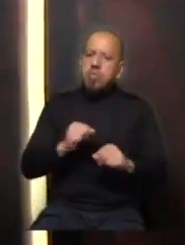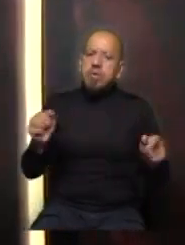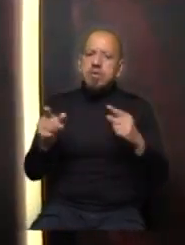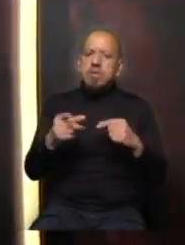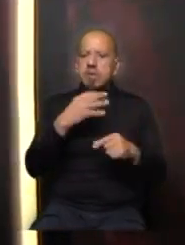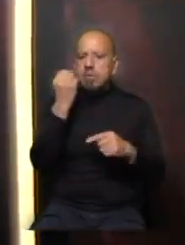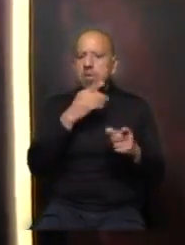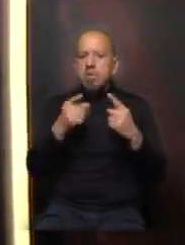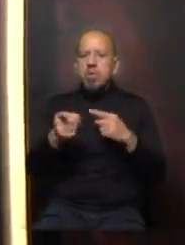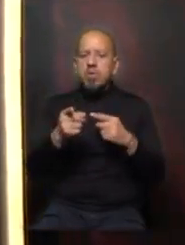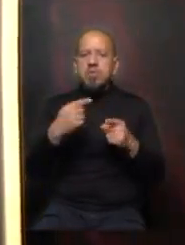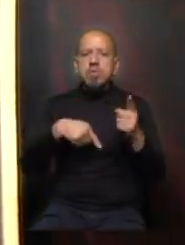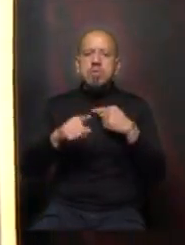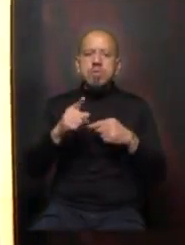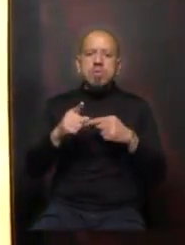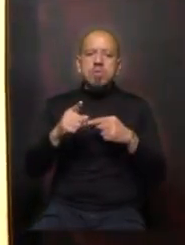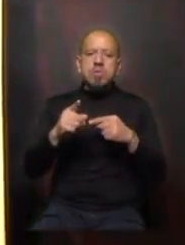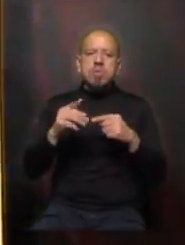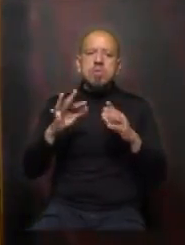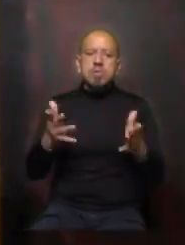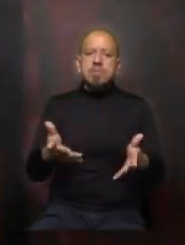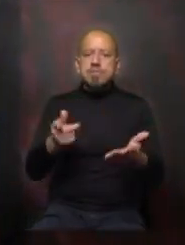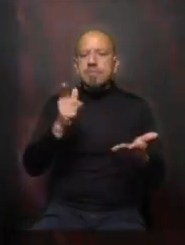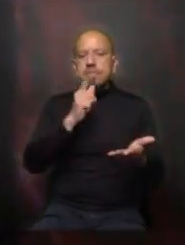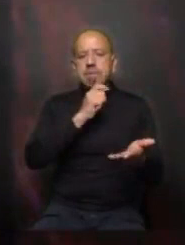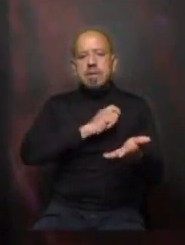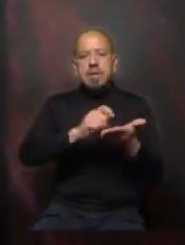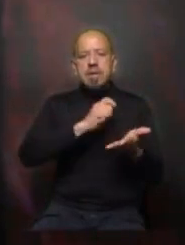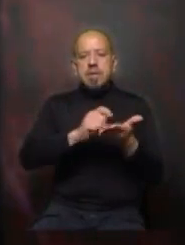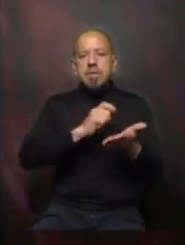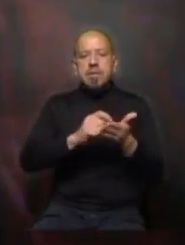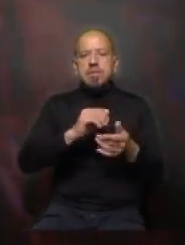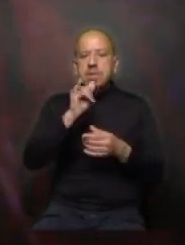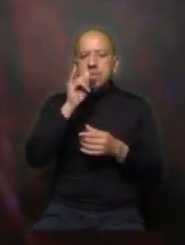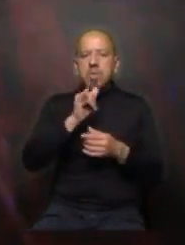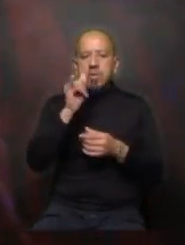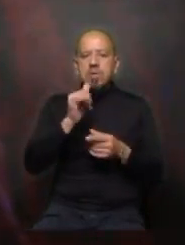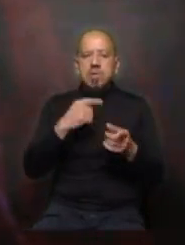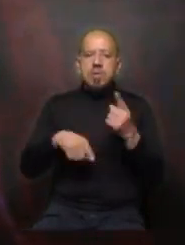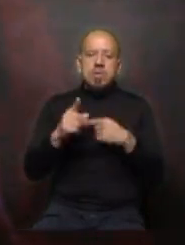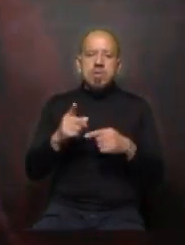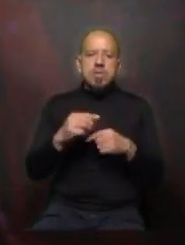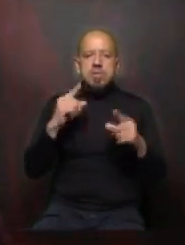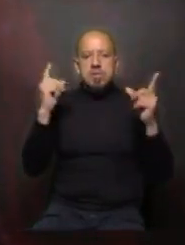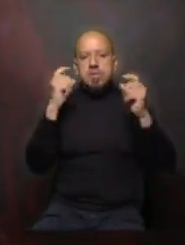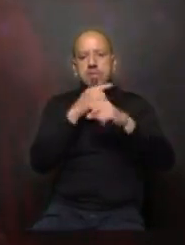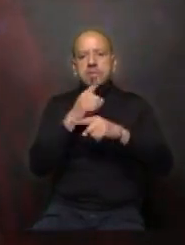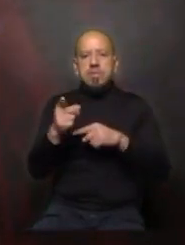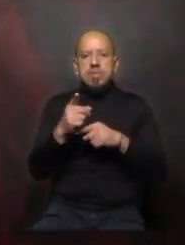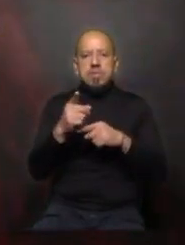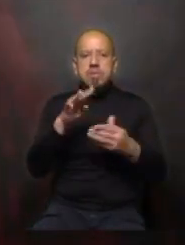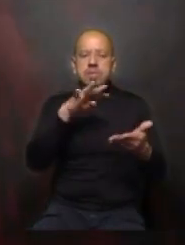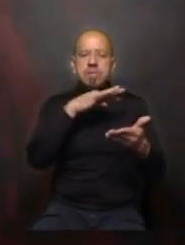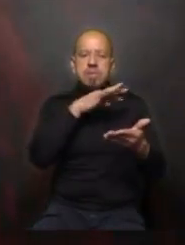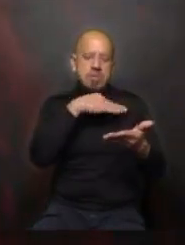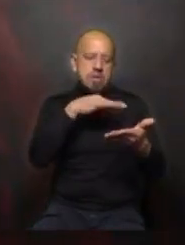piropos que se le puede hacer a alguien que escribe cuentos dijo que aunque le resultara difícil de leer kiroga sus